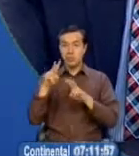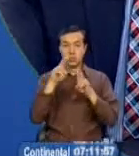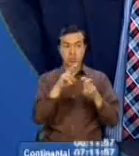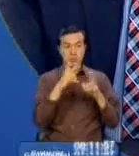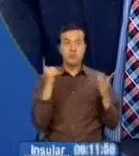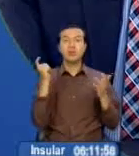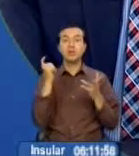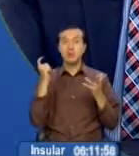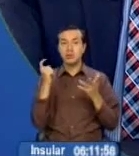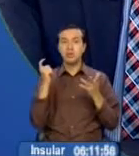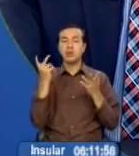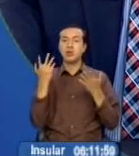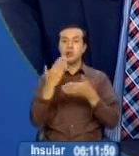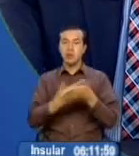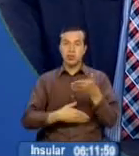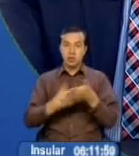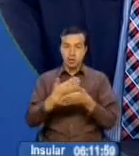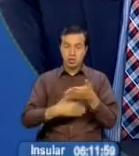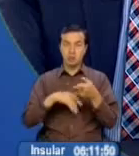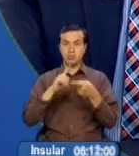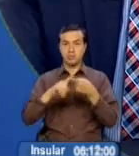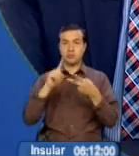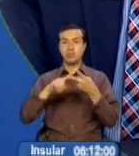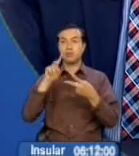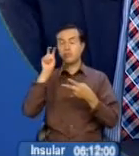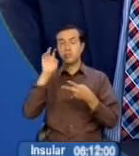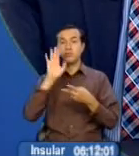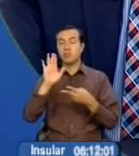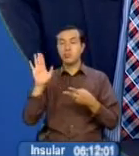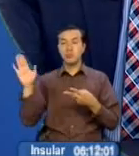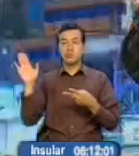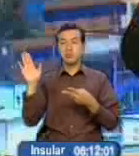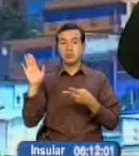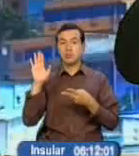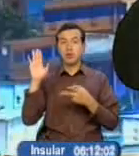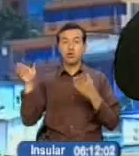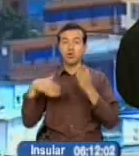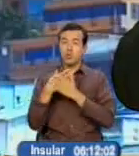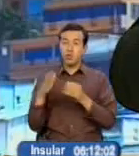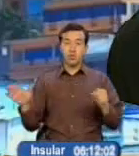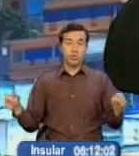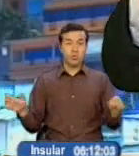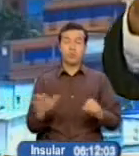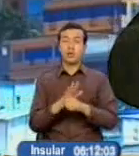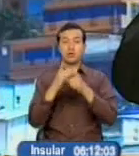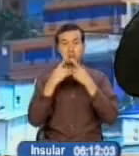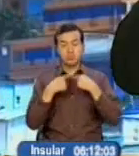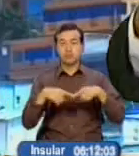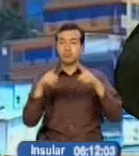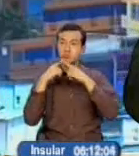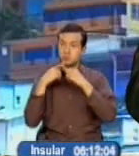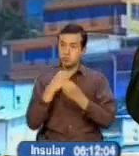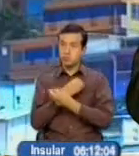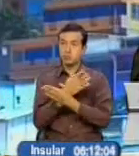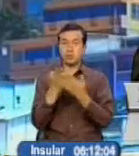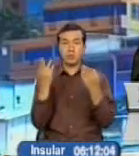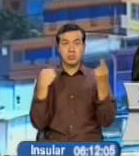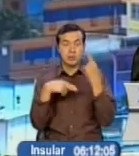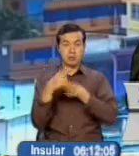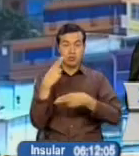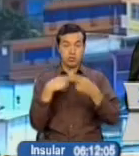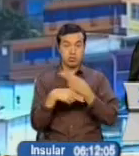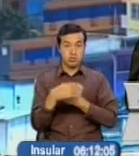requiere editoriales, requiere de otra parte todo un sistema de difusión, de distribución, de